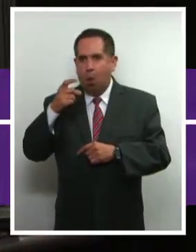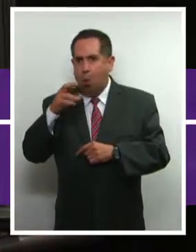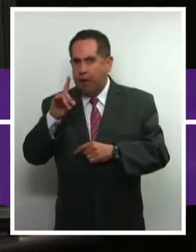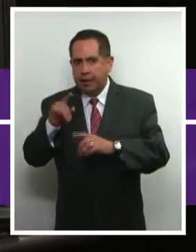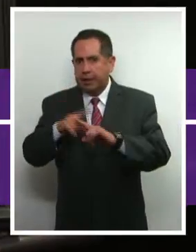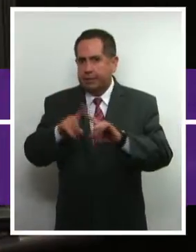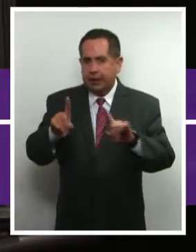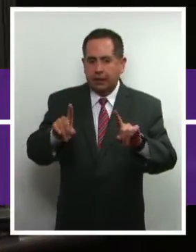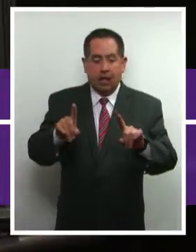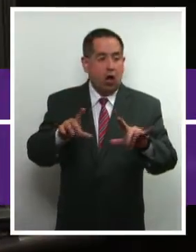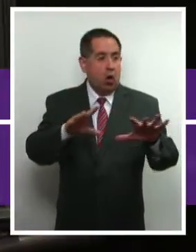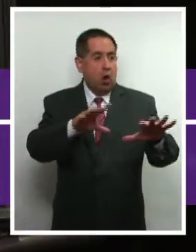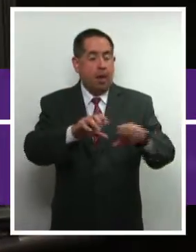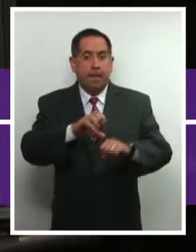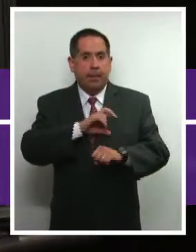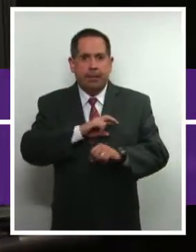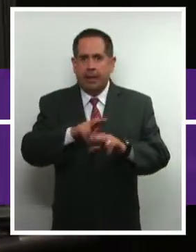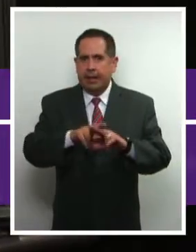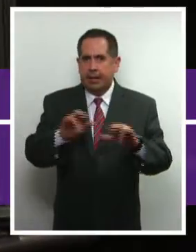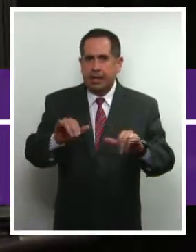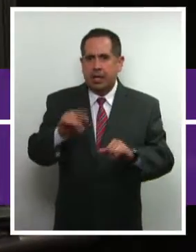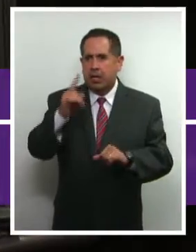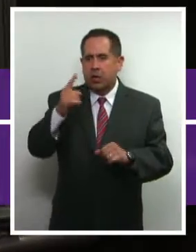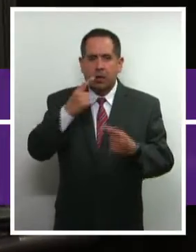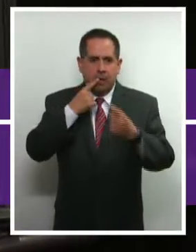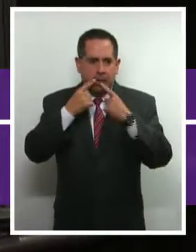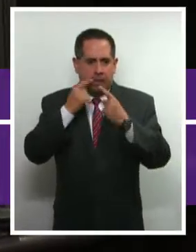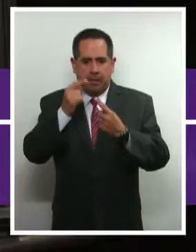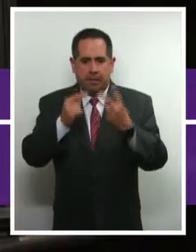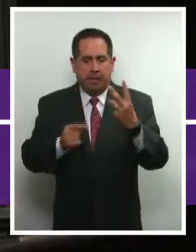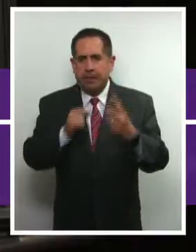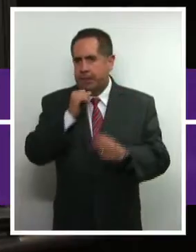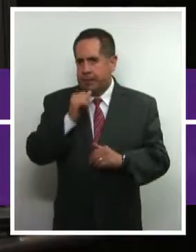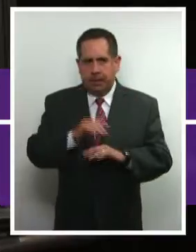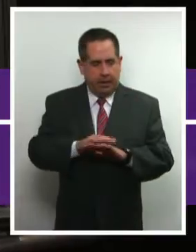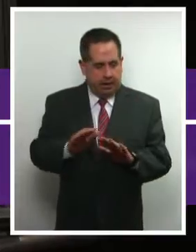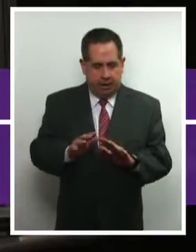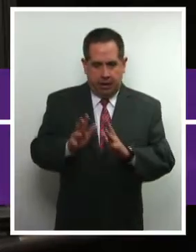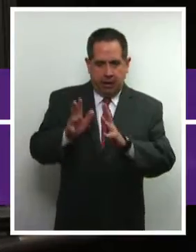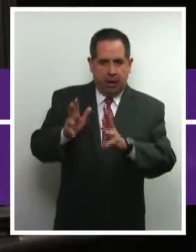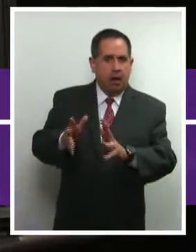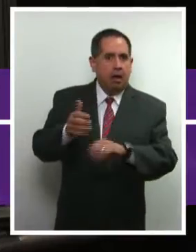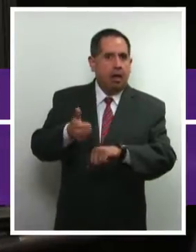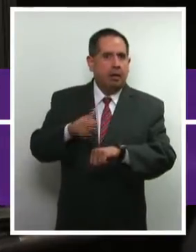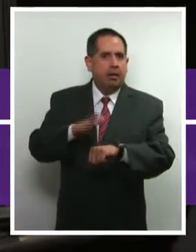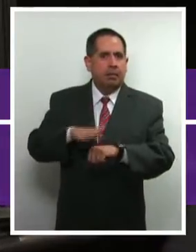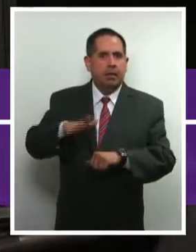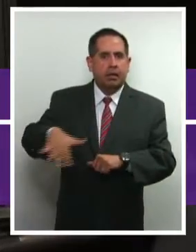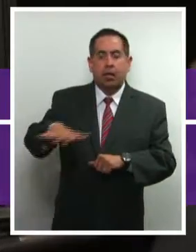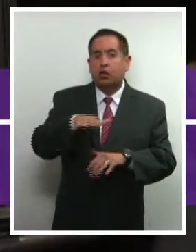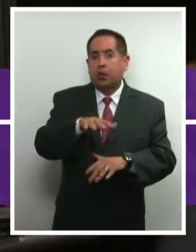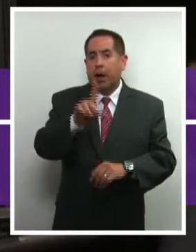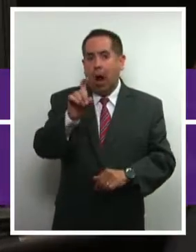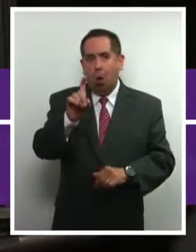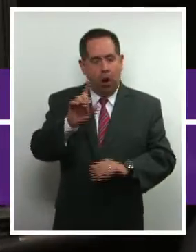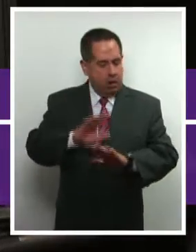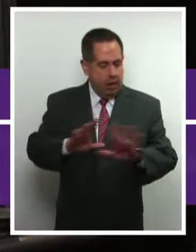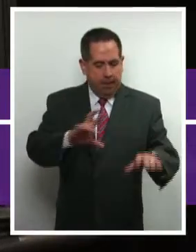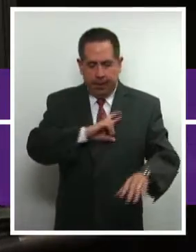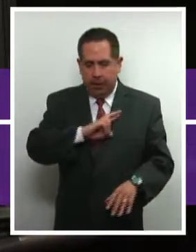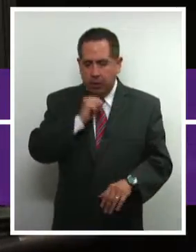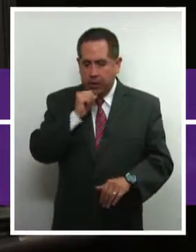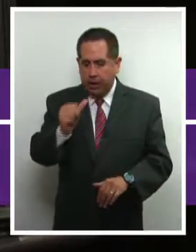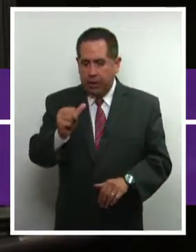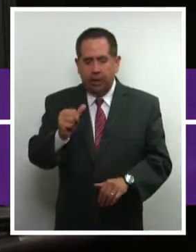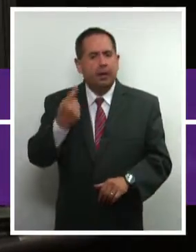privatice ningún servicio, ninguna gestión de la administración del agua, para